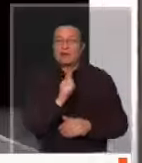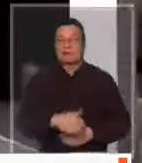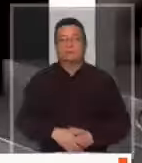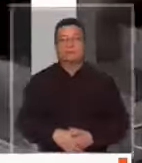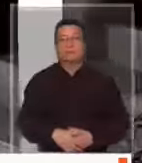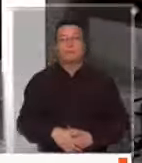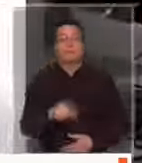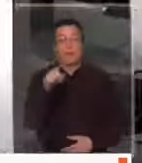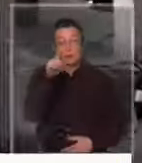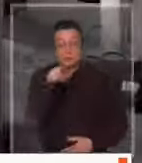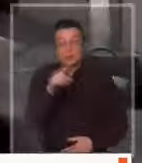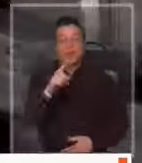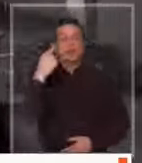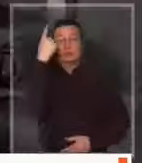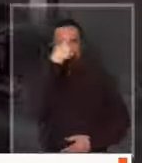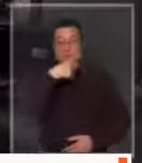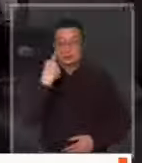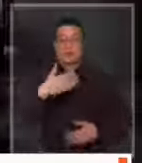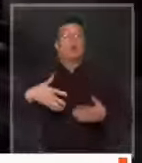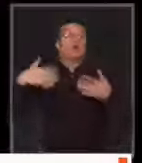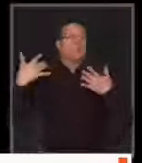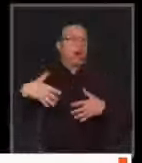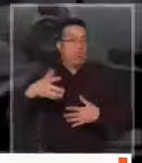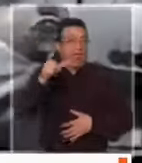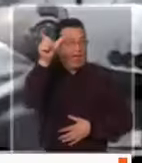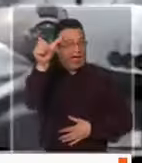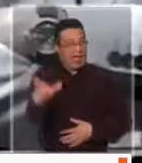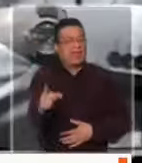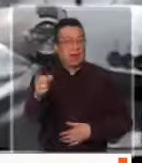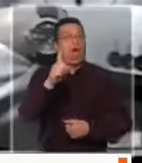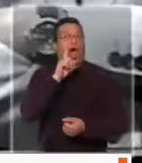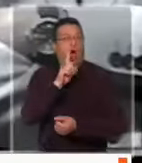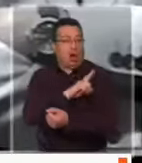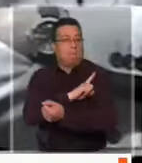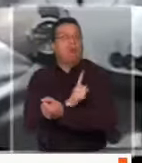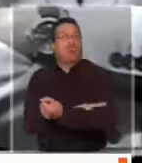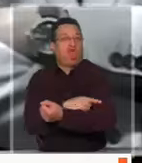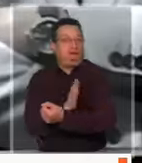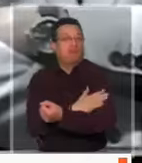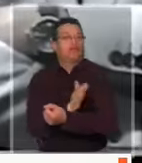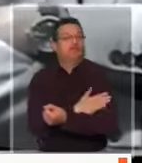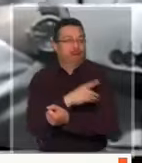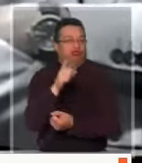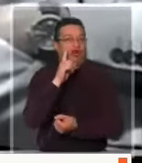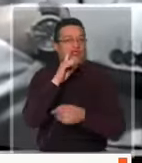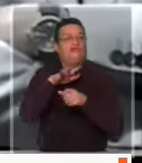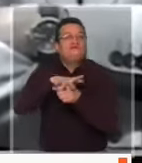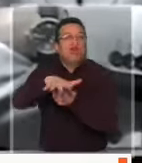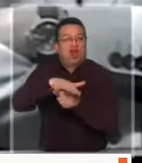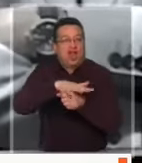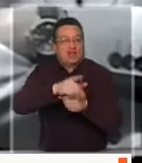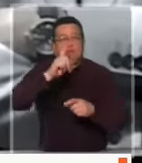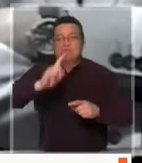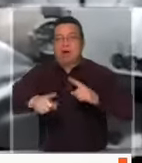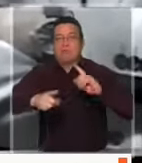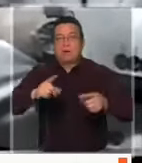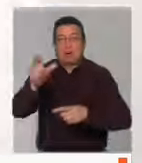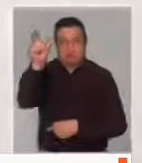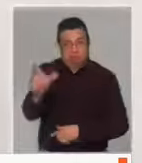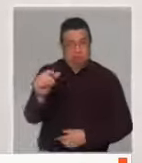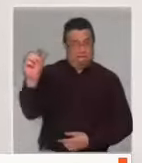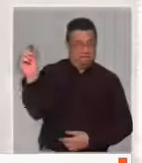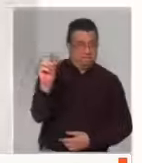es una figura que tiene peso en el ámbito social. Tiene poder, tiene influencia, tiene alcance. No es cualquier